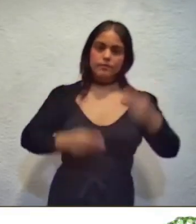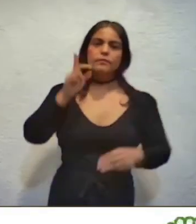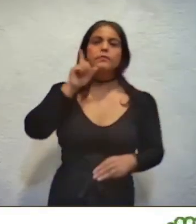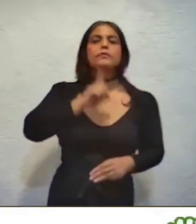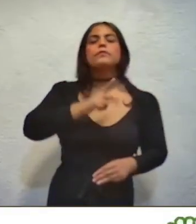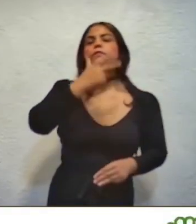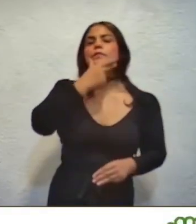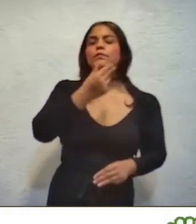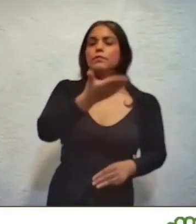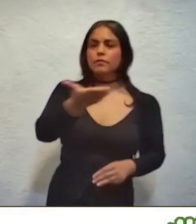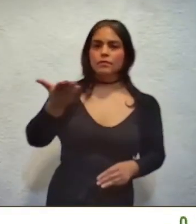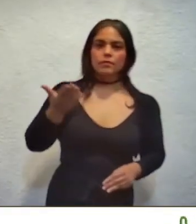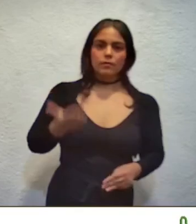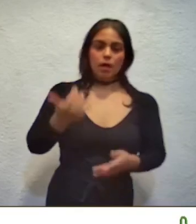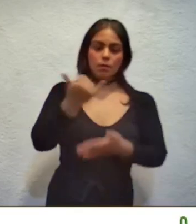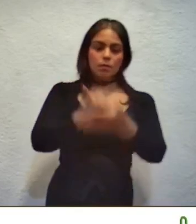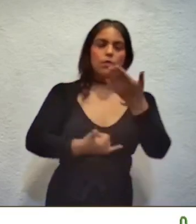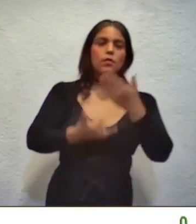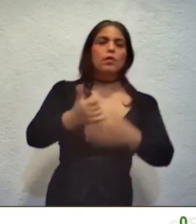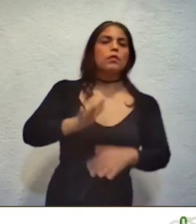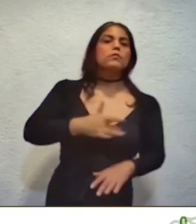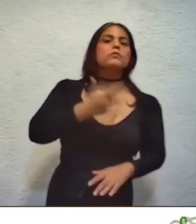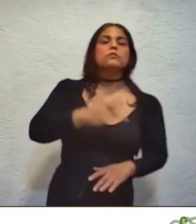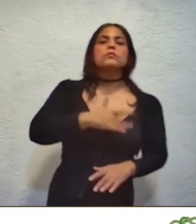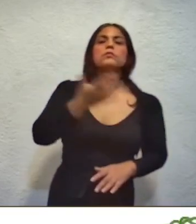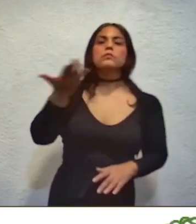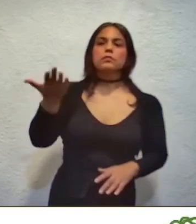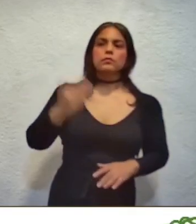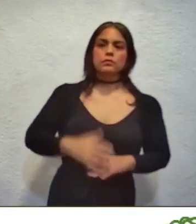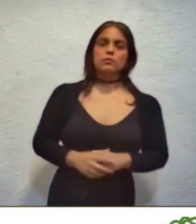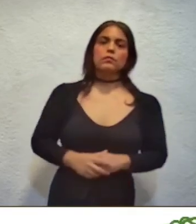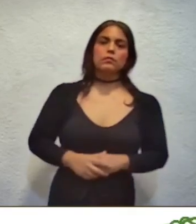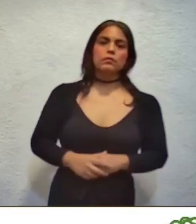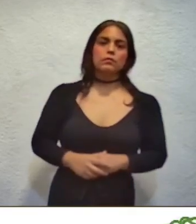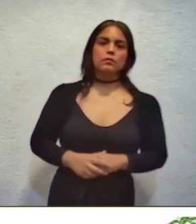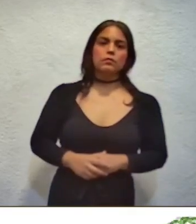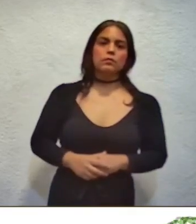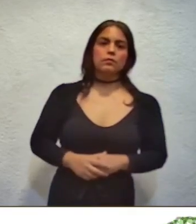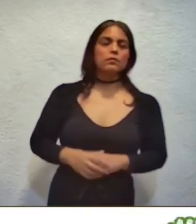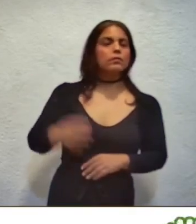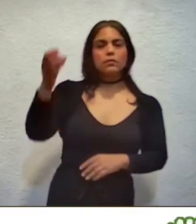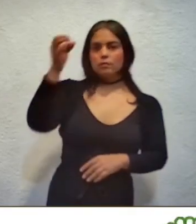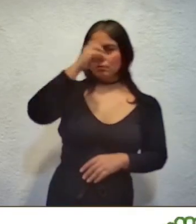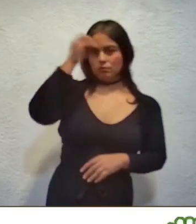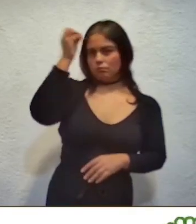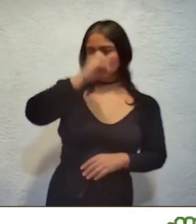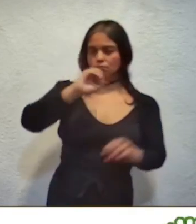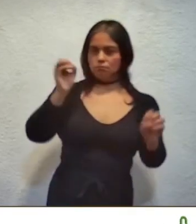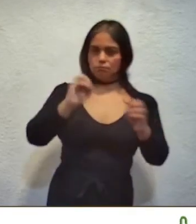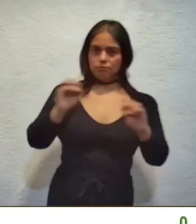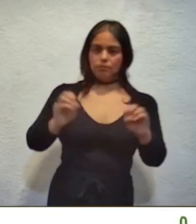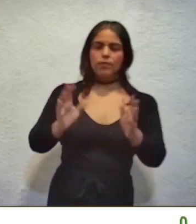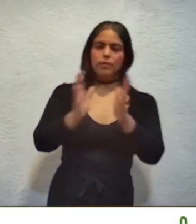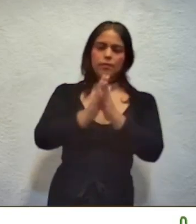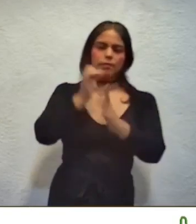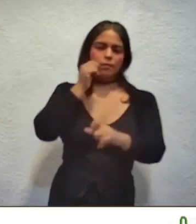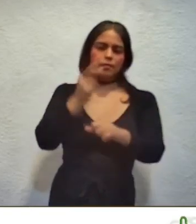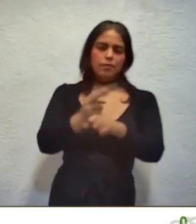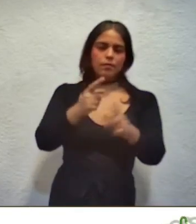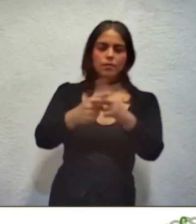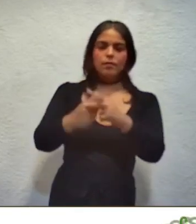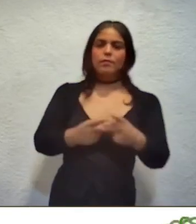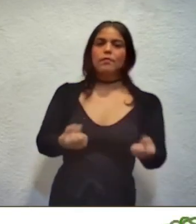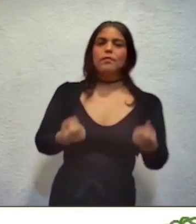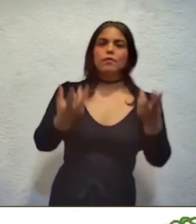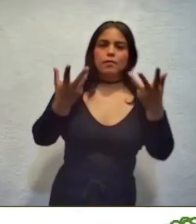nuestra consideración los proyectos de los que se ha dado cuenta. No habiendo comentarios al respecto, secretario, tome la votación, por